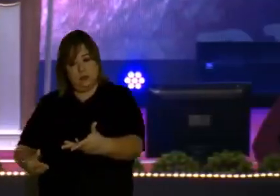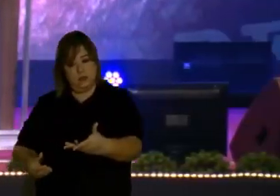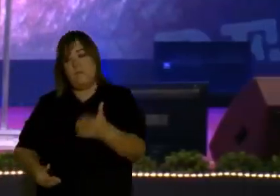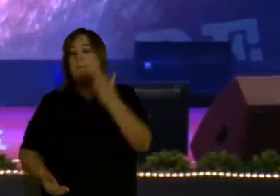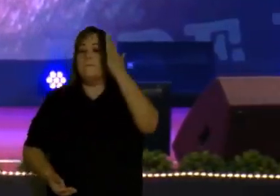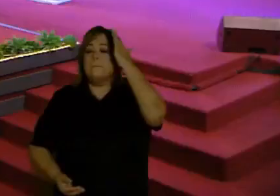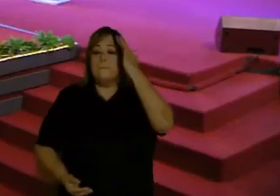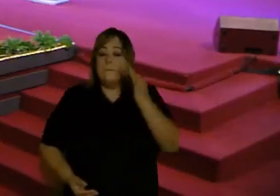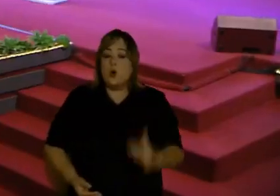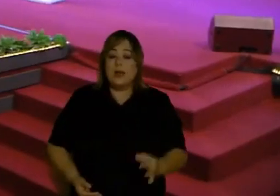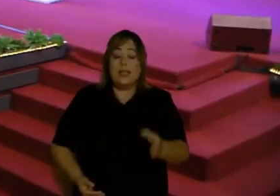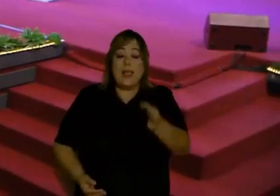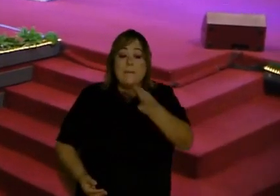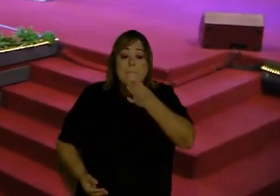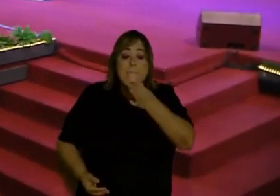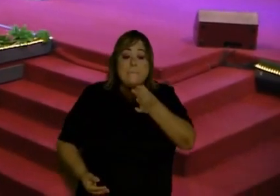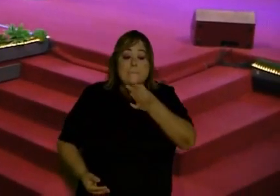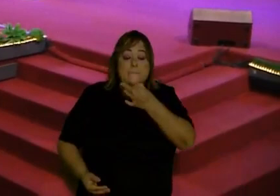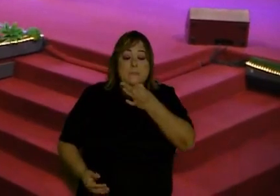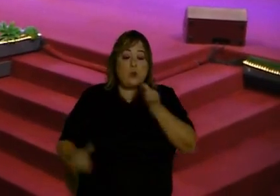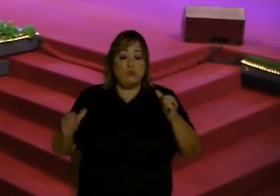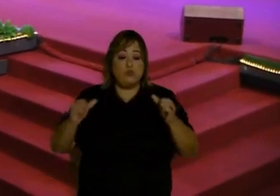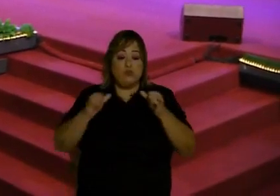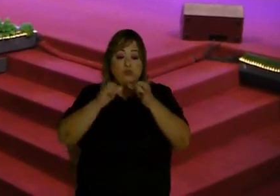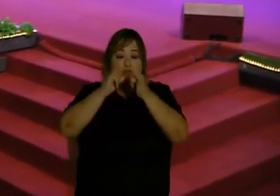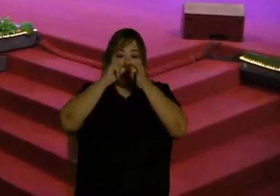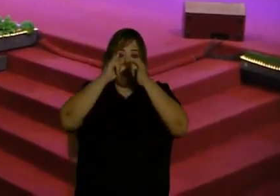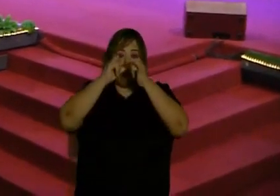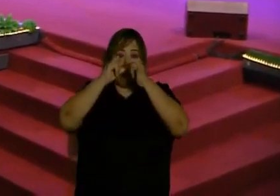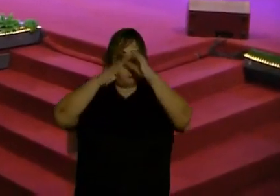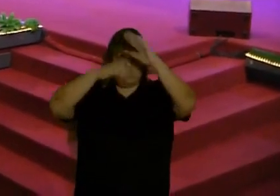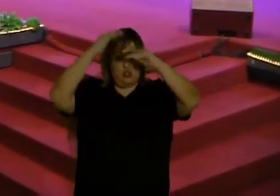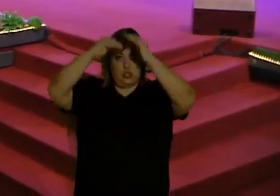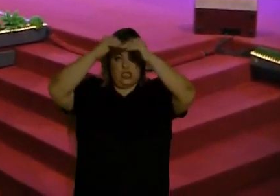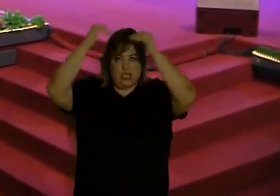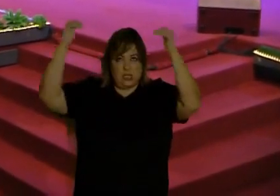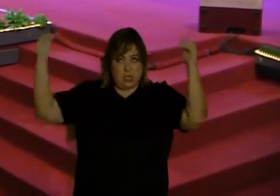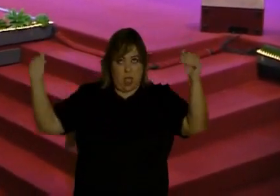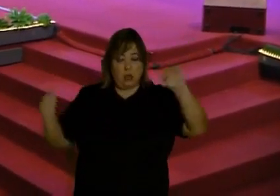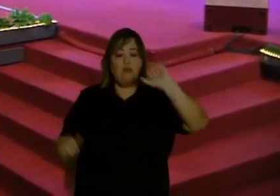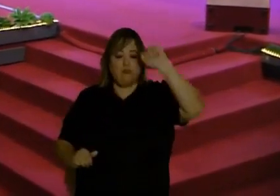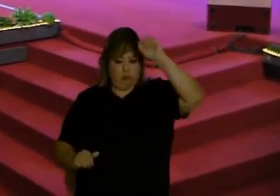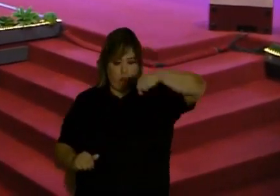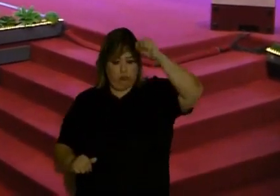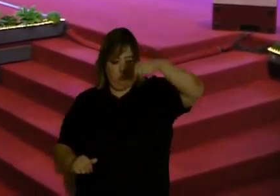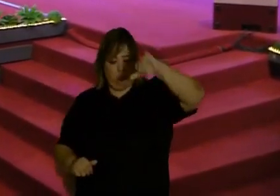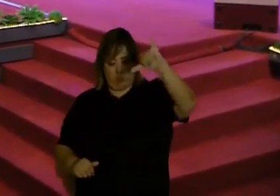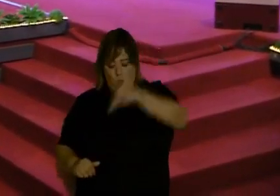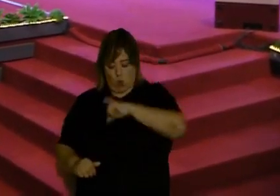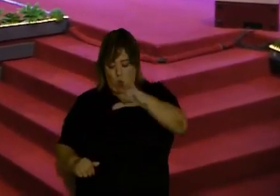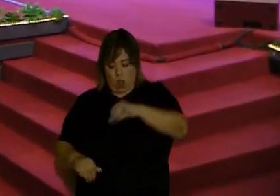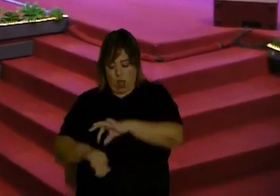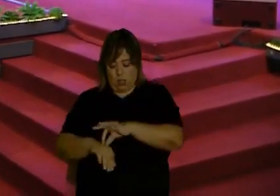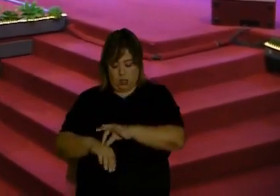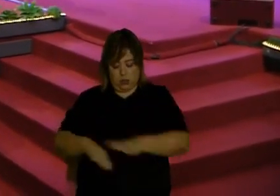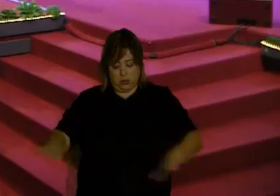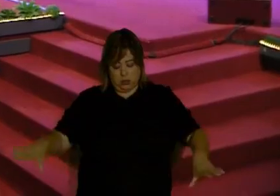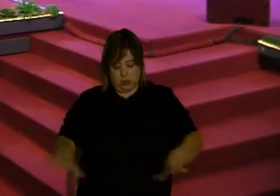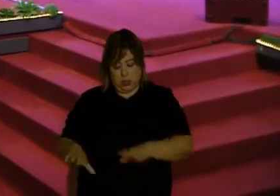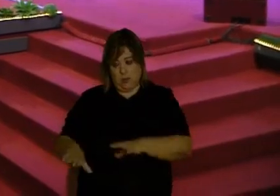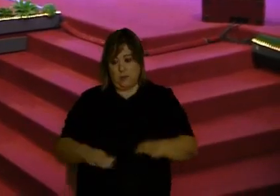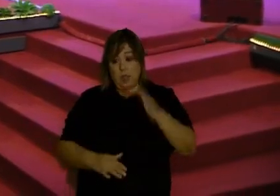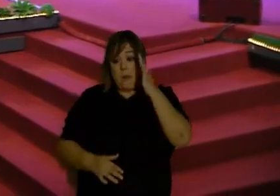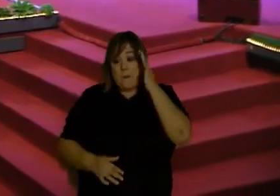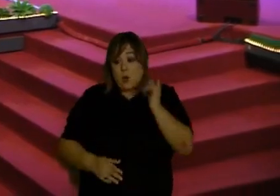pronto hay grandes recompensas, no solo en el cielo, sino en la tierra, porque el Señor mismo dijo que el que haya dejado